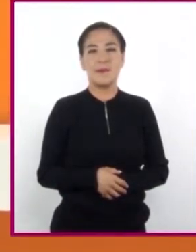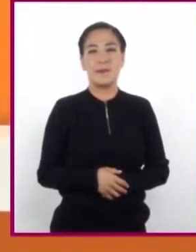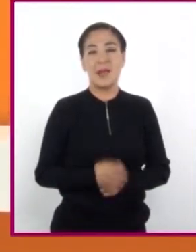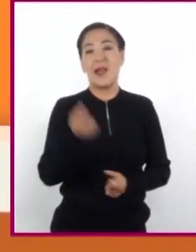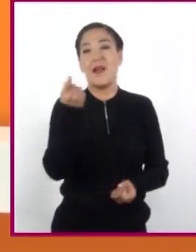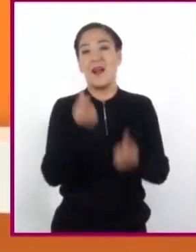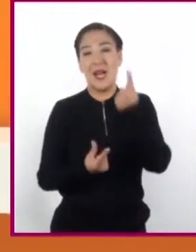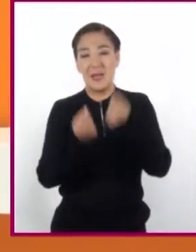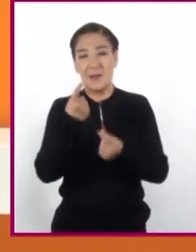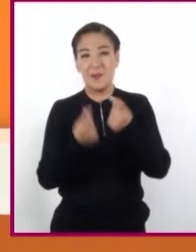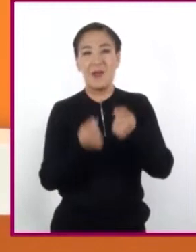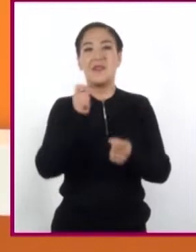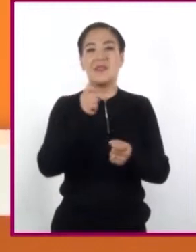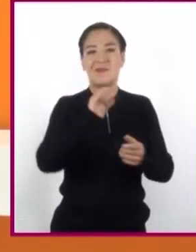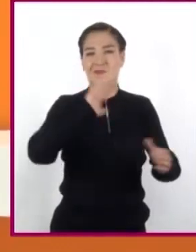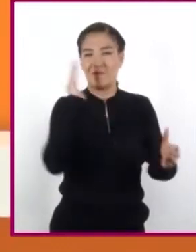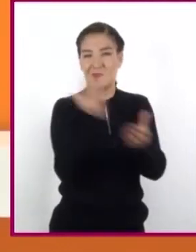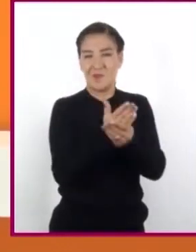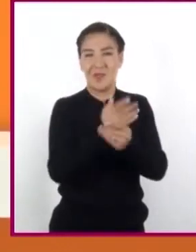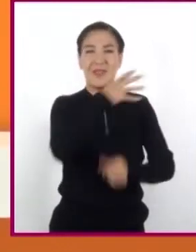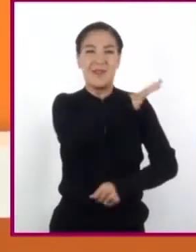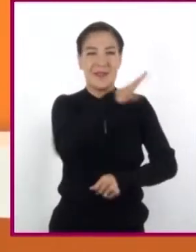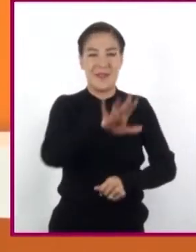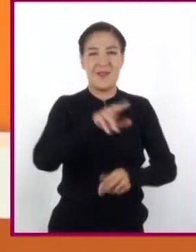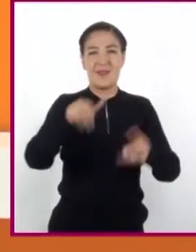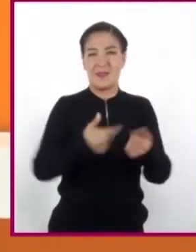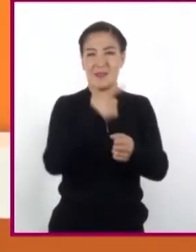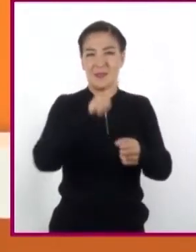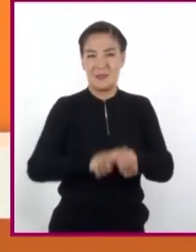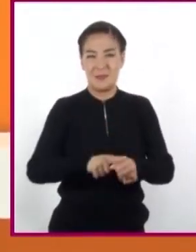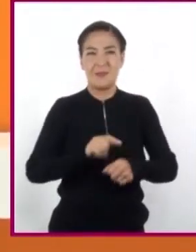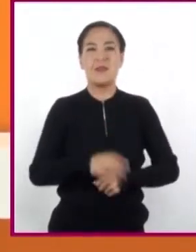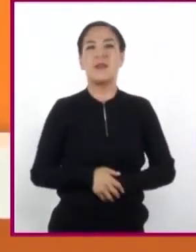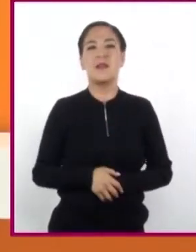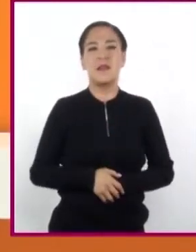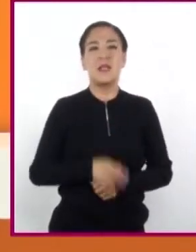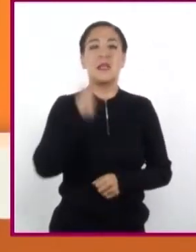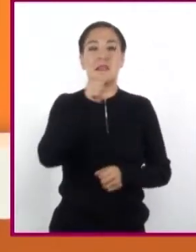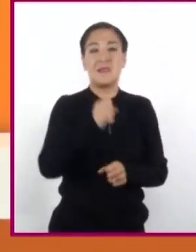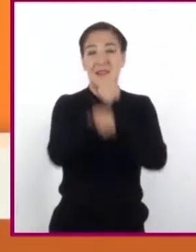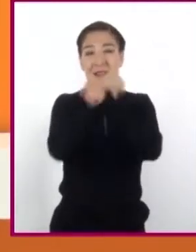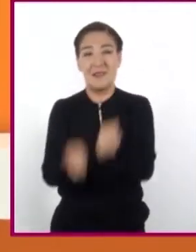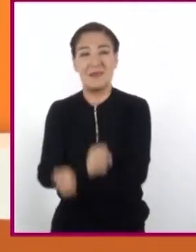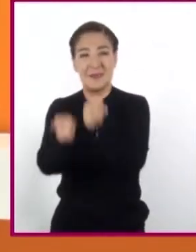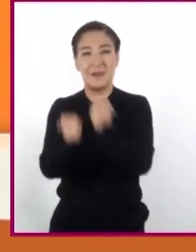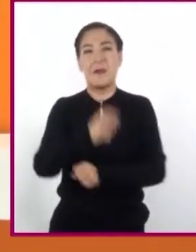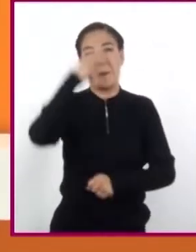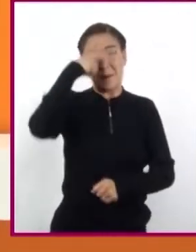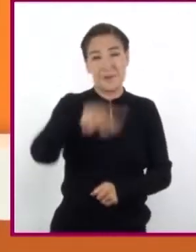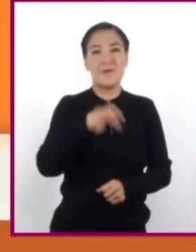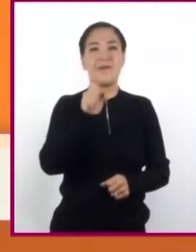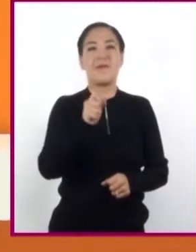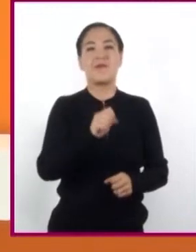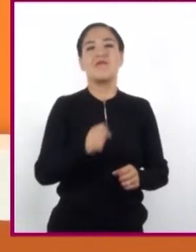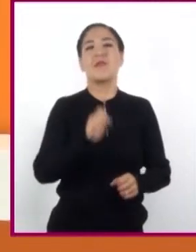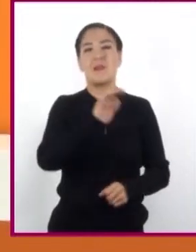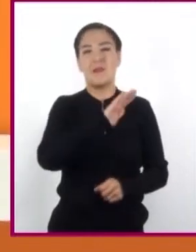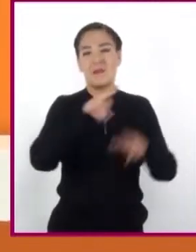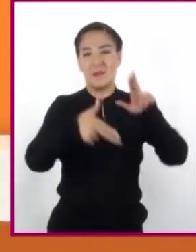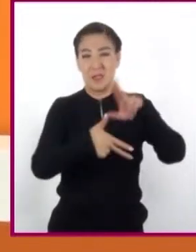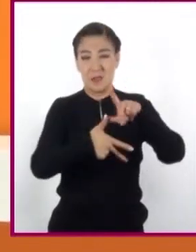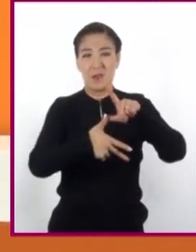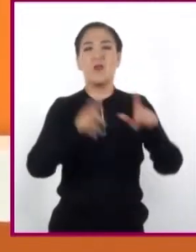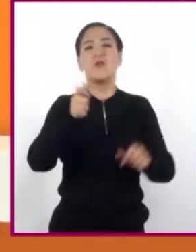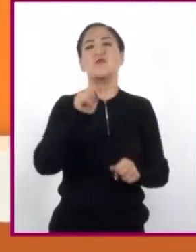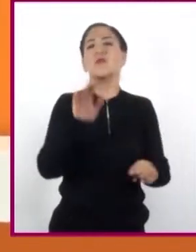Algunos casos del Archivo General de la Nación. Los esclavos del México novohispano, aunque de sangre pura, por su